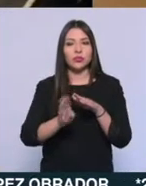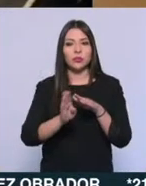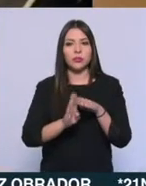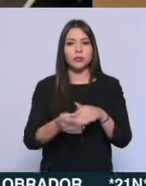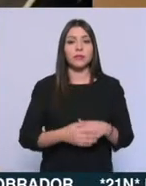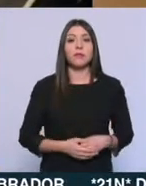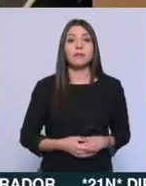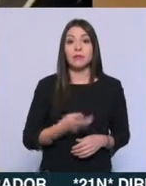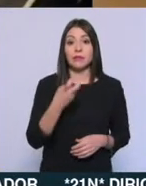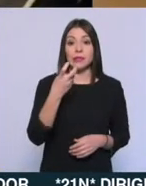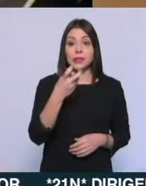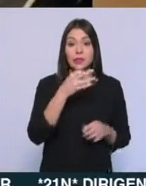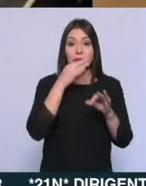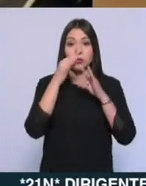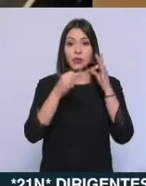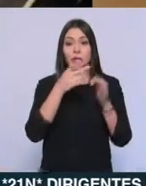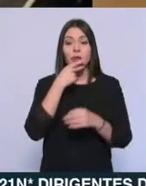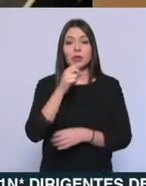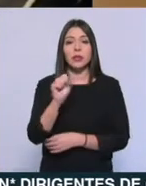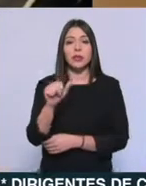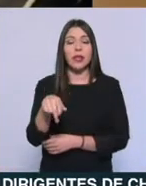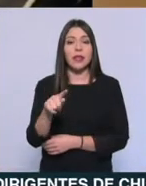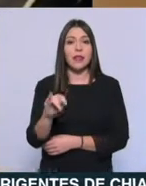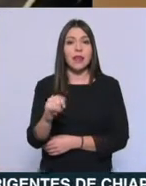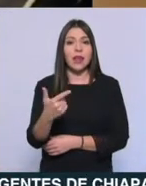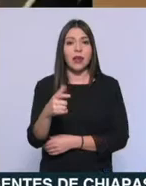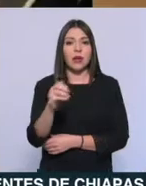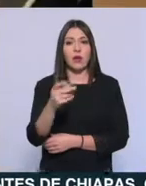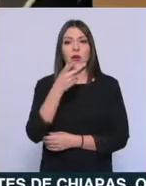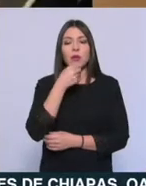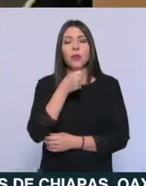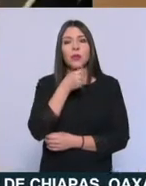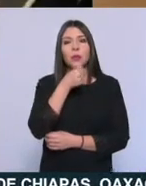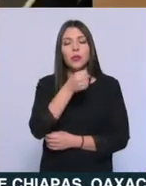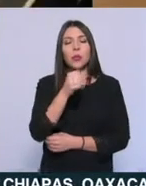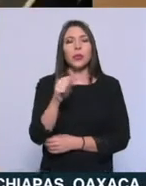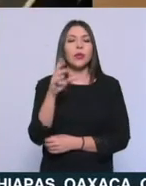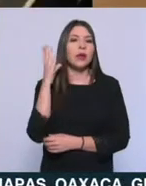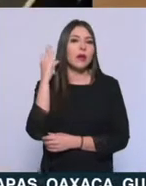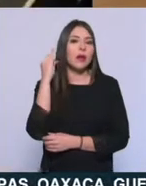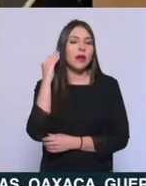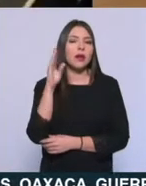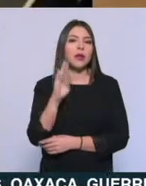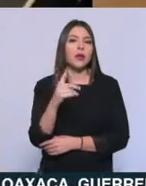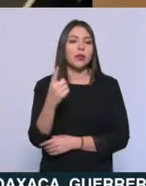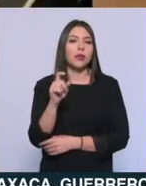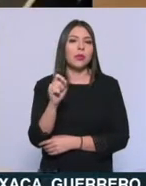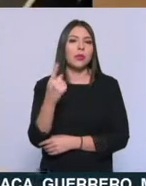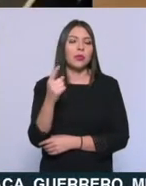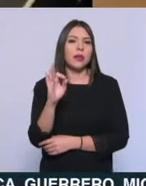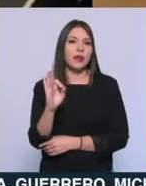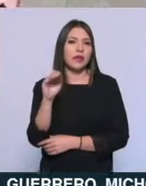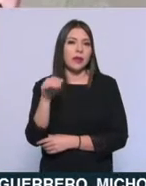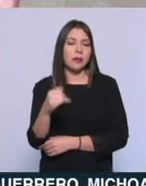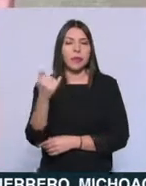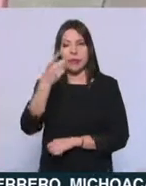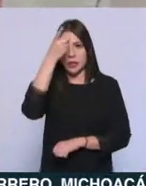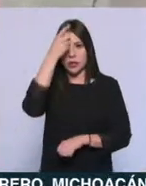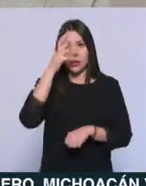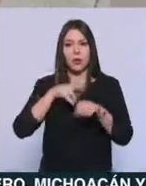por la cual el periodista Santiago Barroso, locutor de 91.1 FM Radio Digital y director de noticias